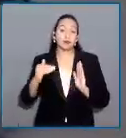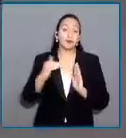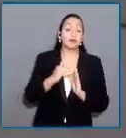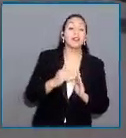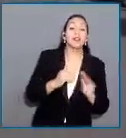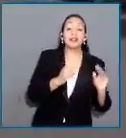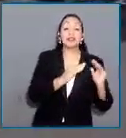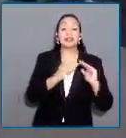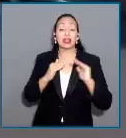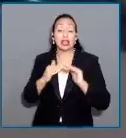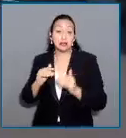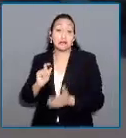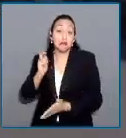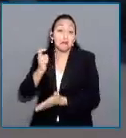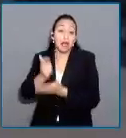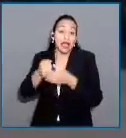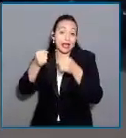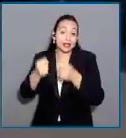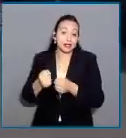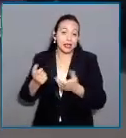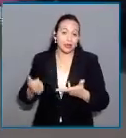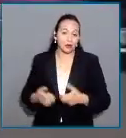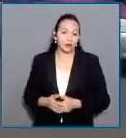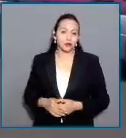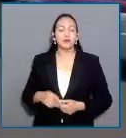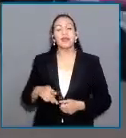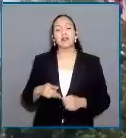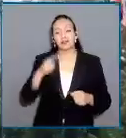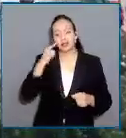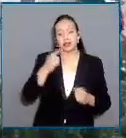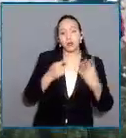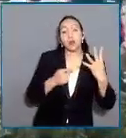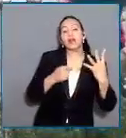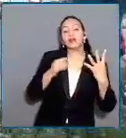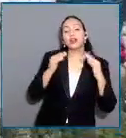En el país, 1 de cada 4 viviendas, el